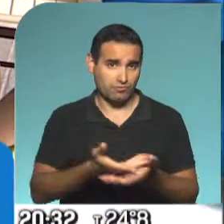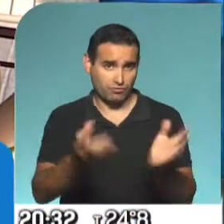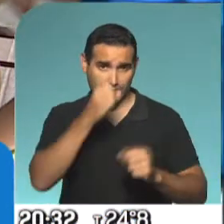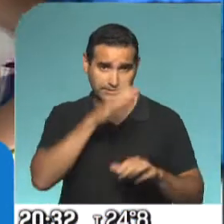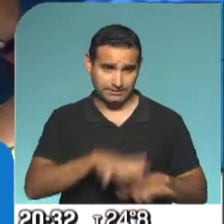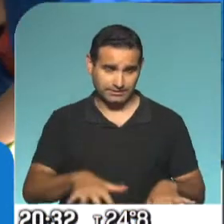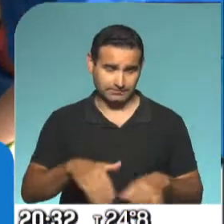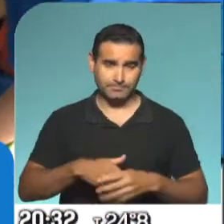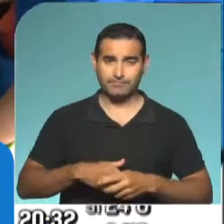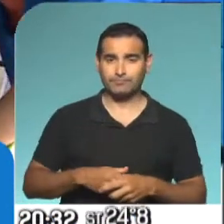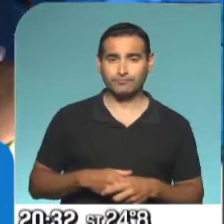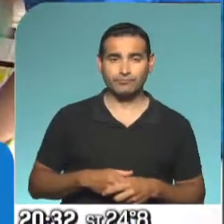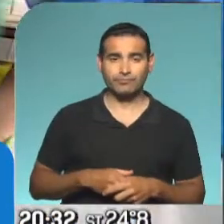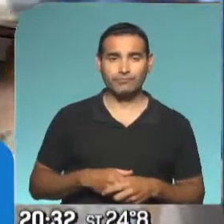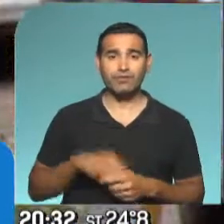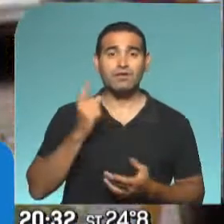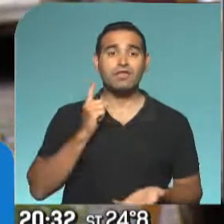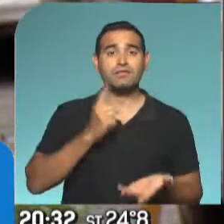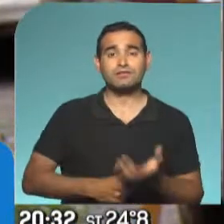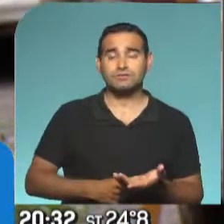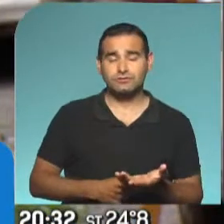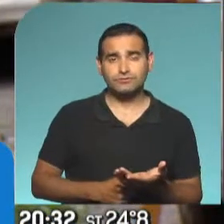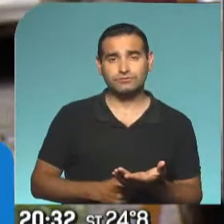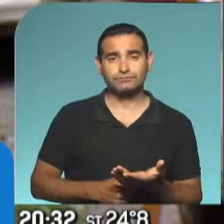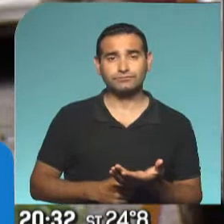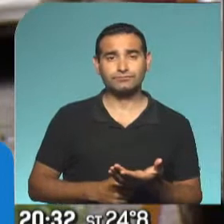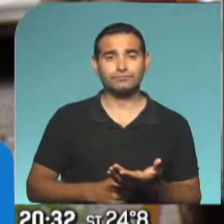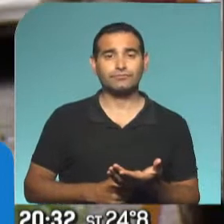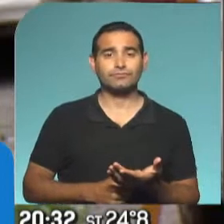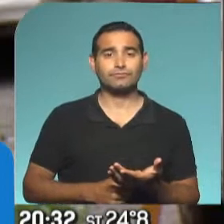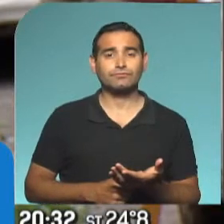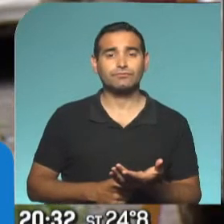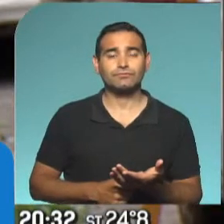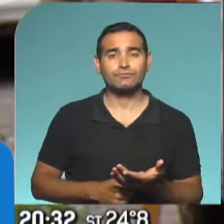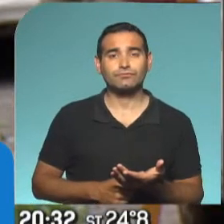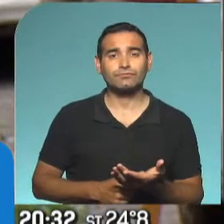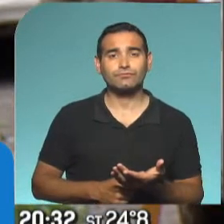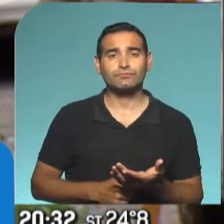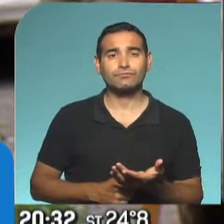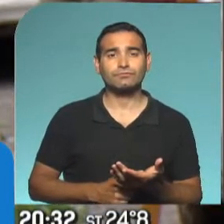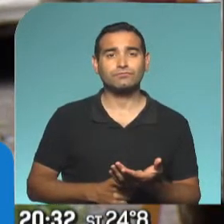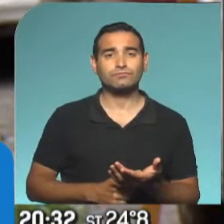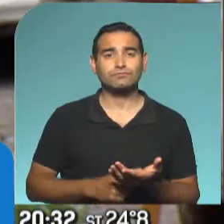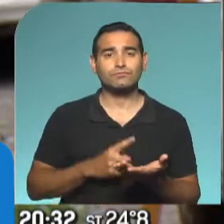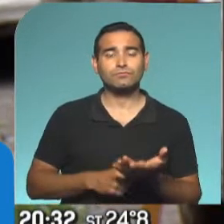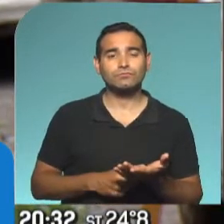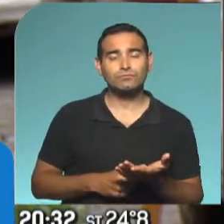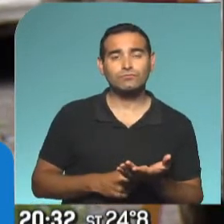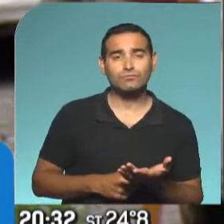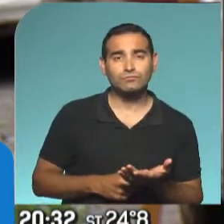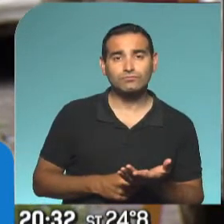inicial y medio. El fallo sienta un precedente en relación a determinar